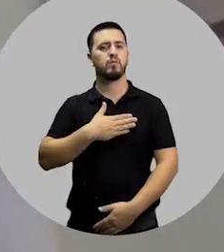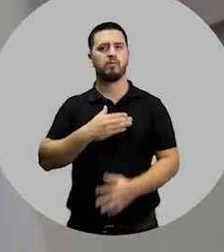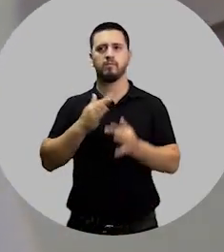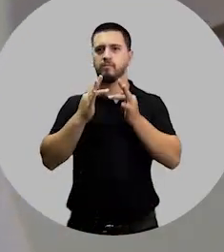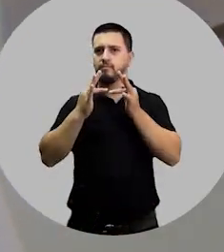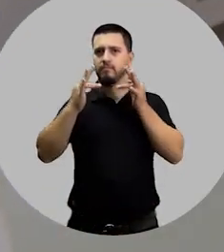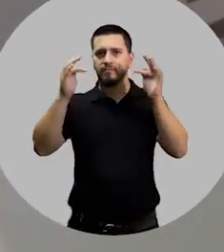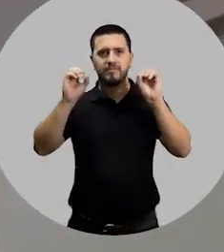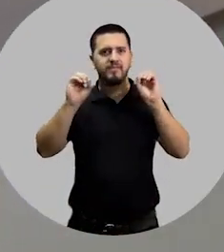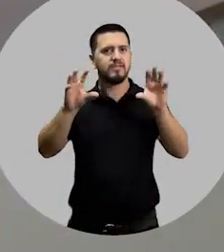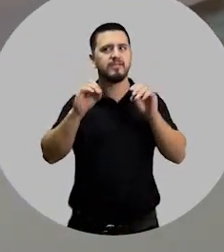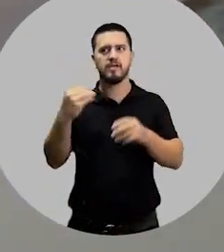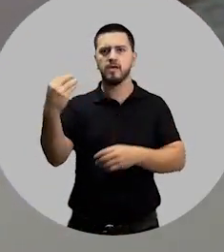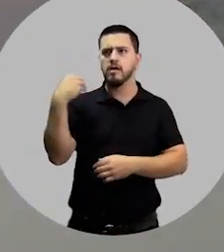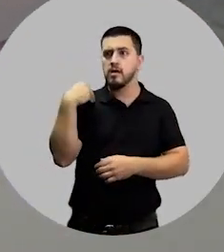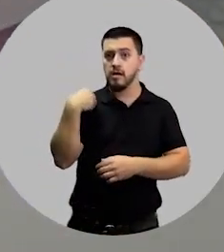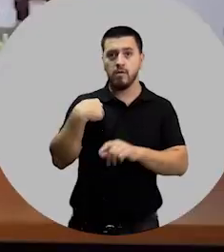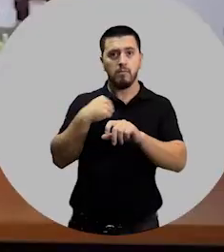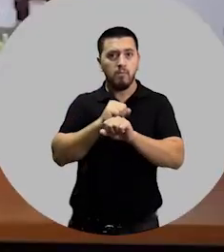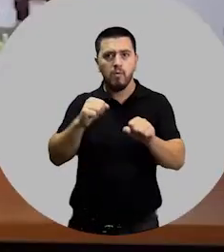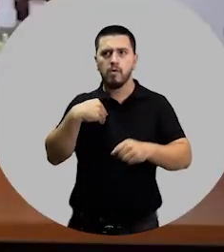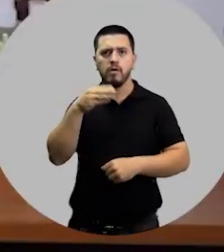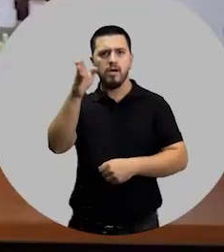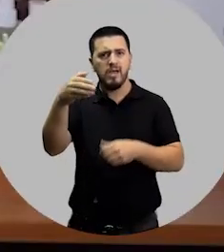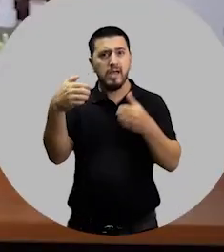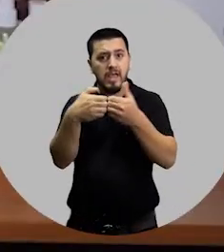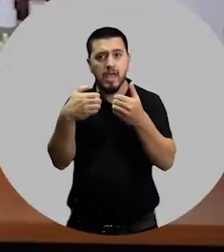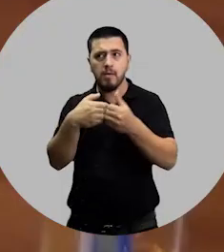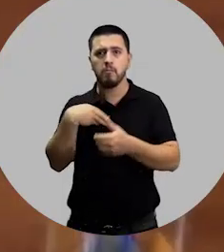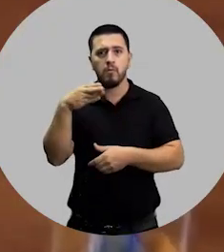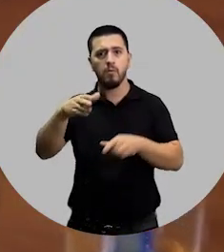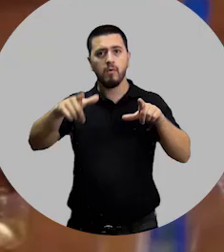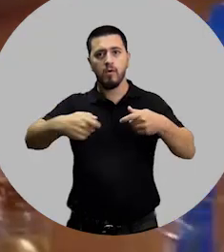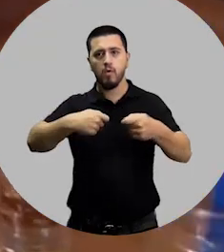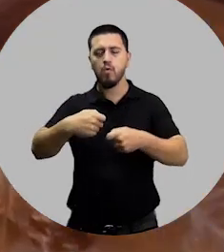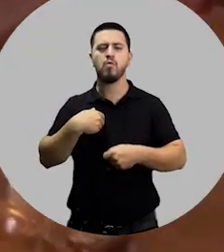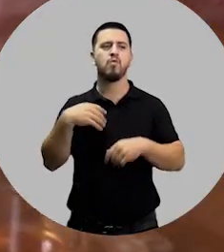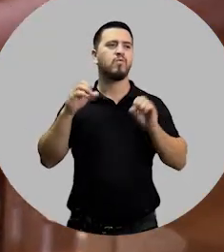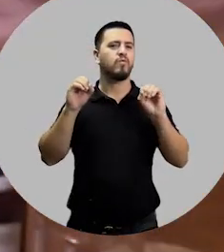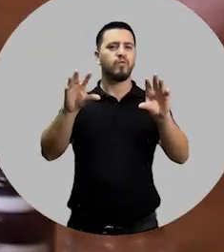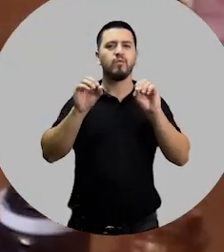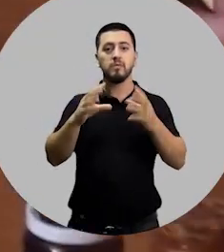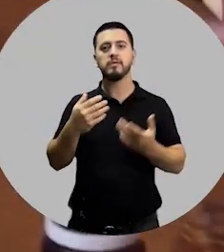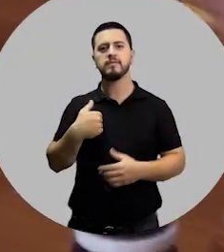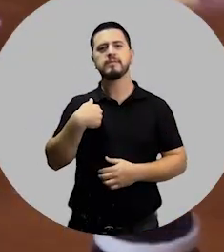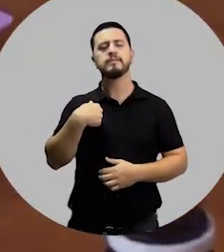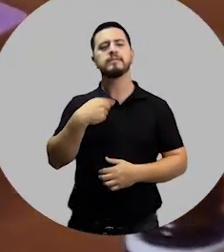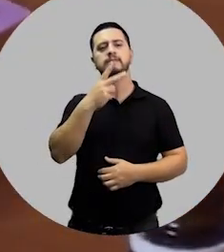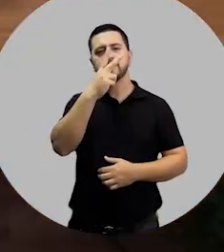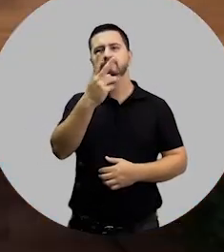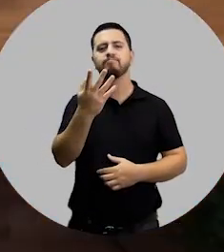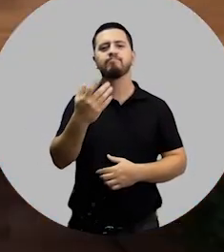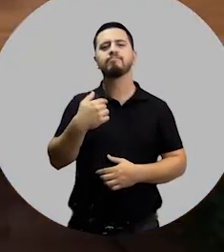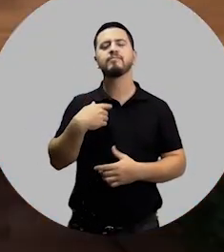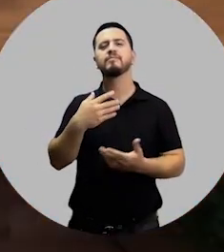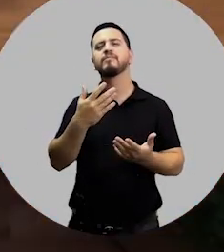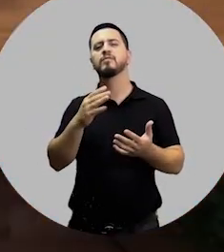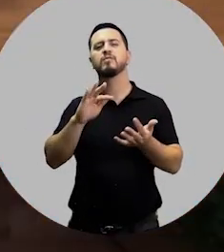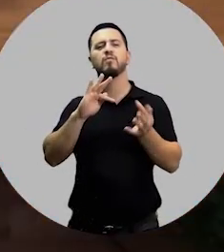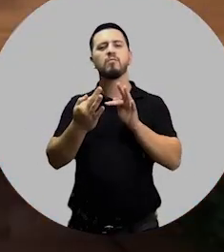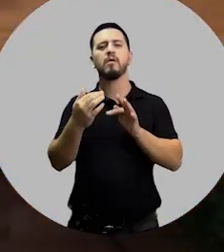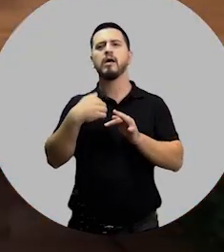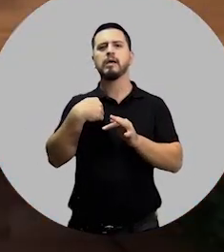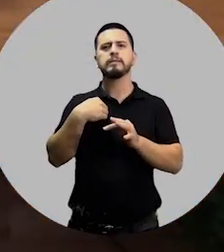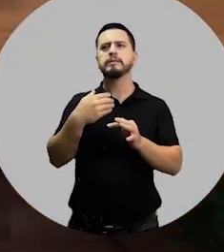re feliz cuando me avisaron que podría participar en la Expo, porque realmente estuve detrás de cómo